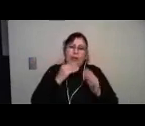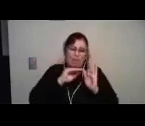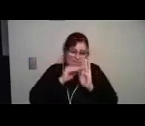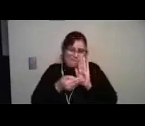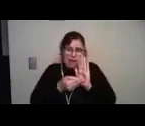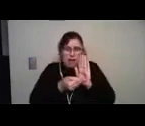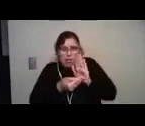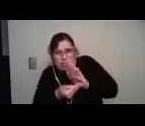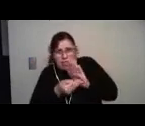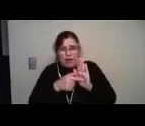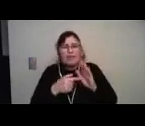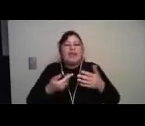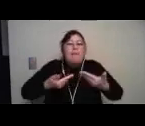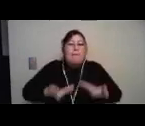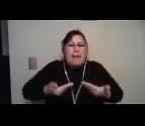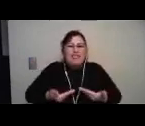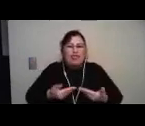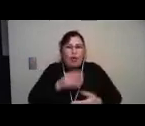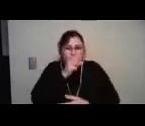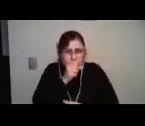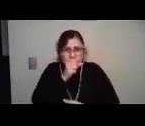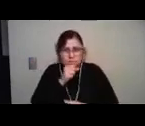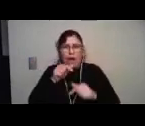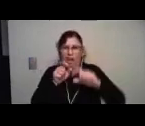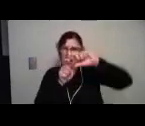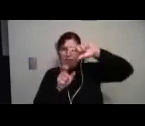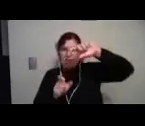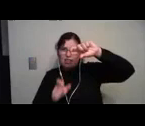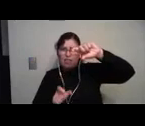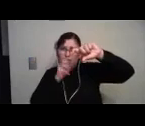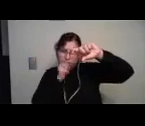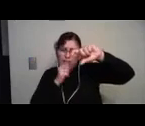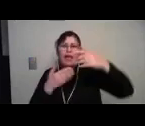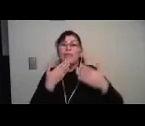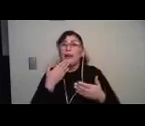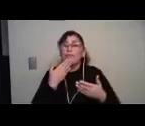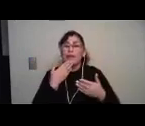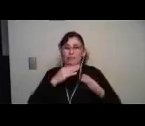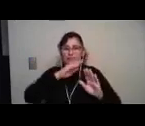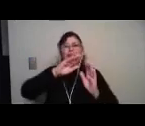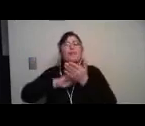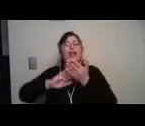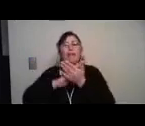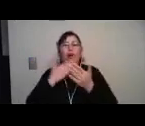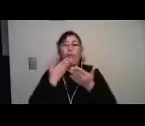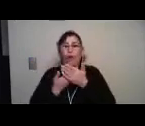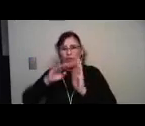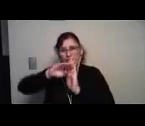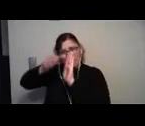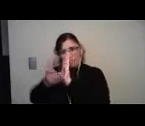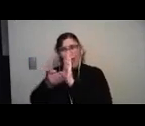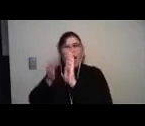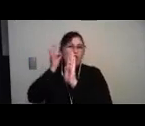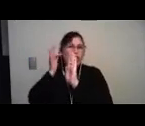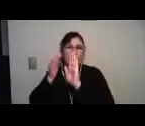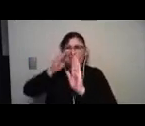¿ya? Y porque además en el periodo de gestación aumenta la curvatura lumbar, ¿ya? Y eso a veces provoca